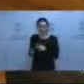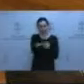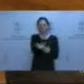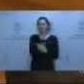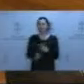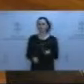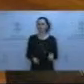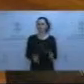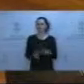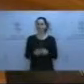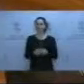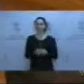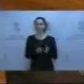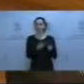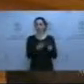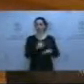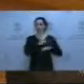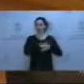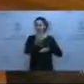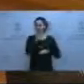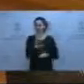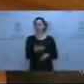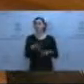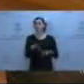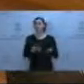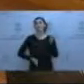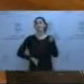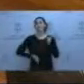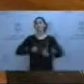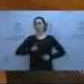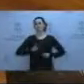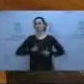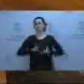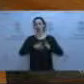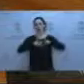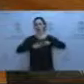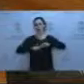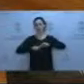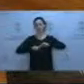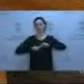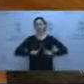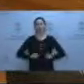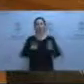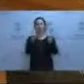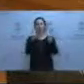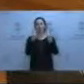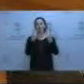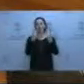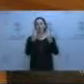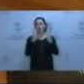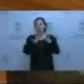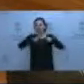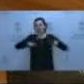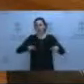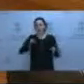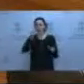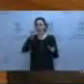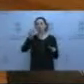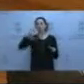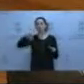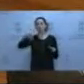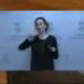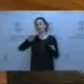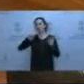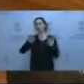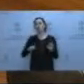escolarización. Fíjese, esta decisión se adoptó por primera vez en el aula de Tuña, en el CRA Eugenia Astur